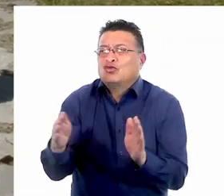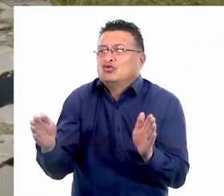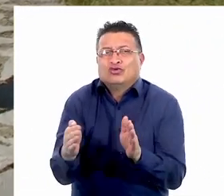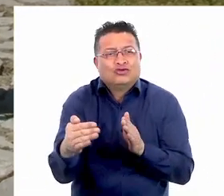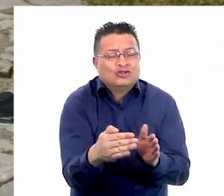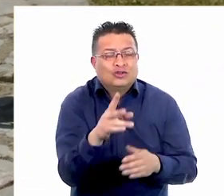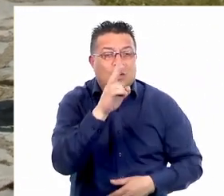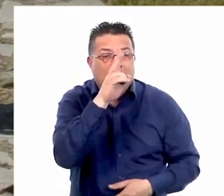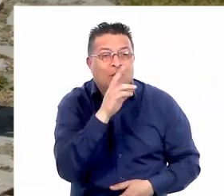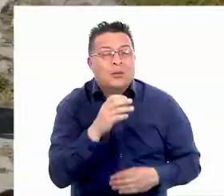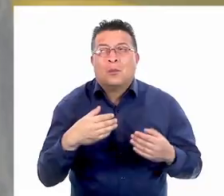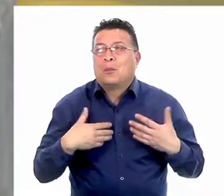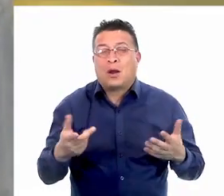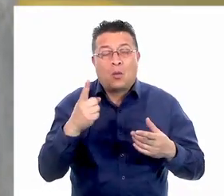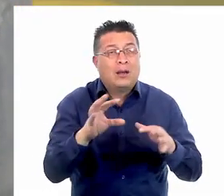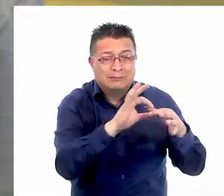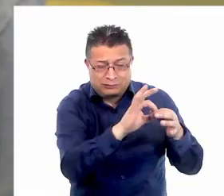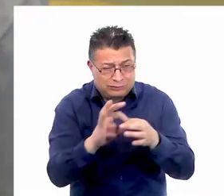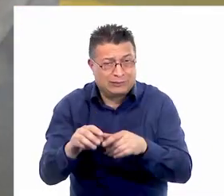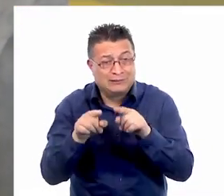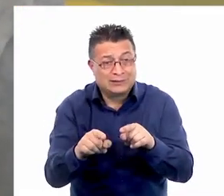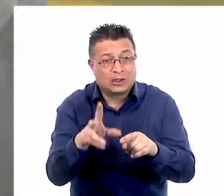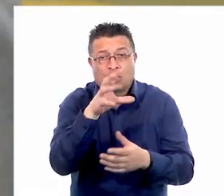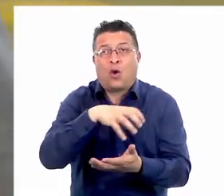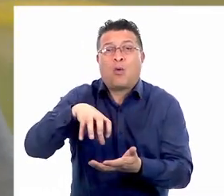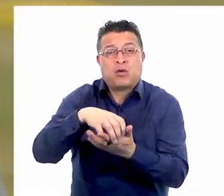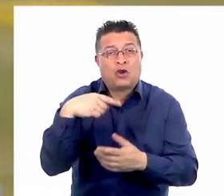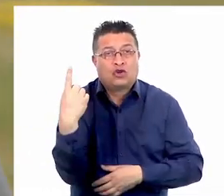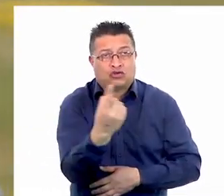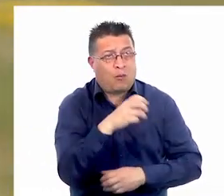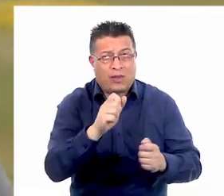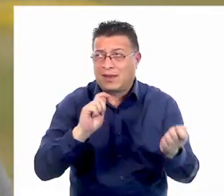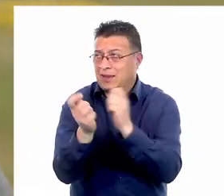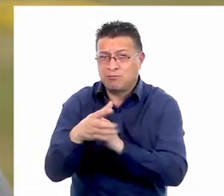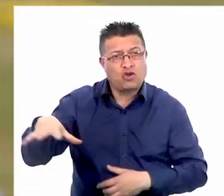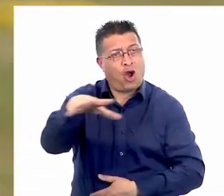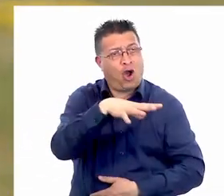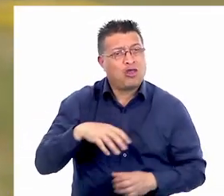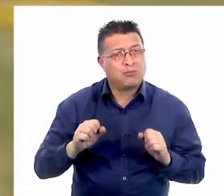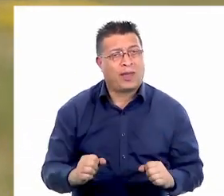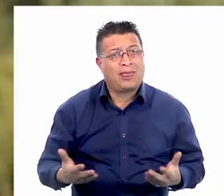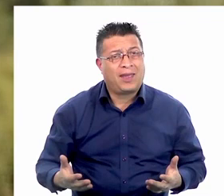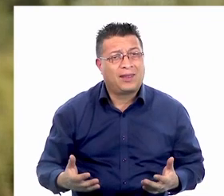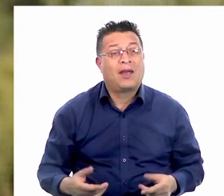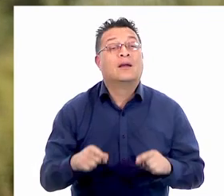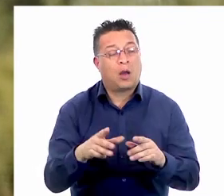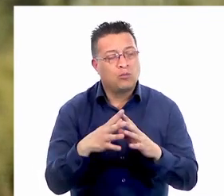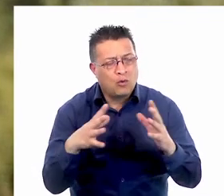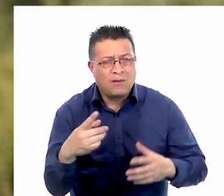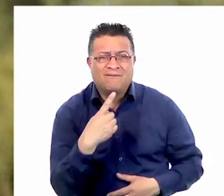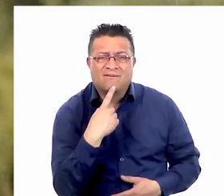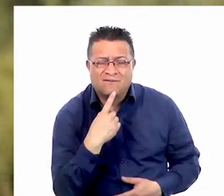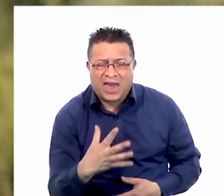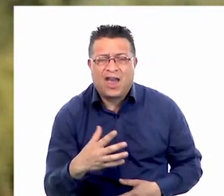pueblo pequeño, entonces como si llega a pasar algo de eso, este pueblo podría cambiar entero, tal vez, no sé. Es muy